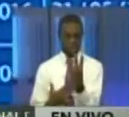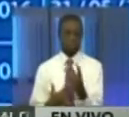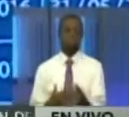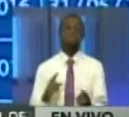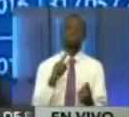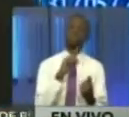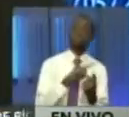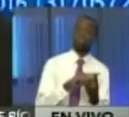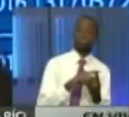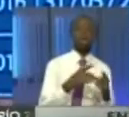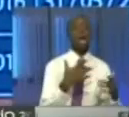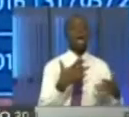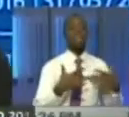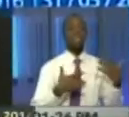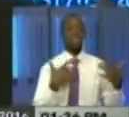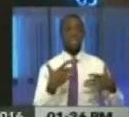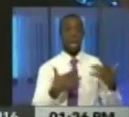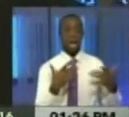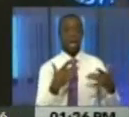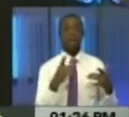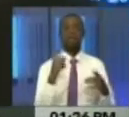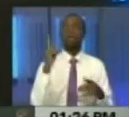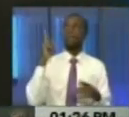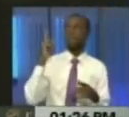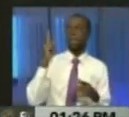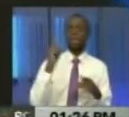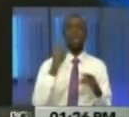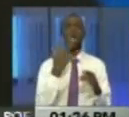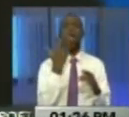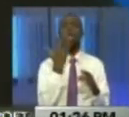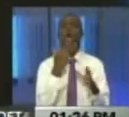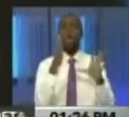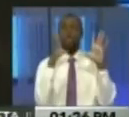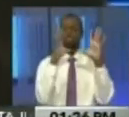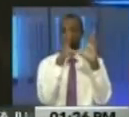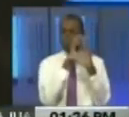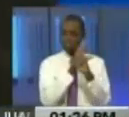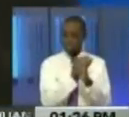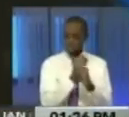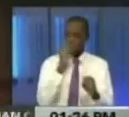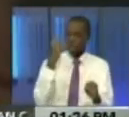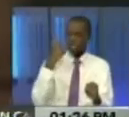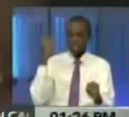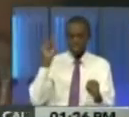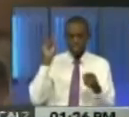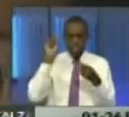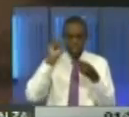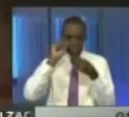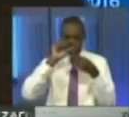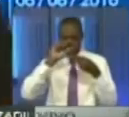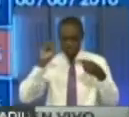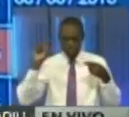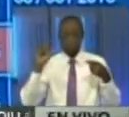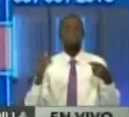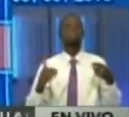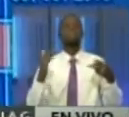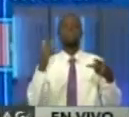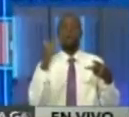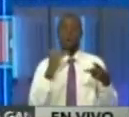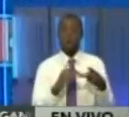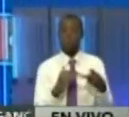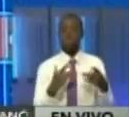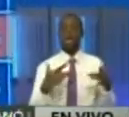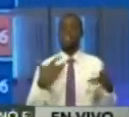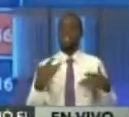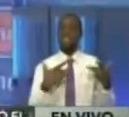están marcadas en este color oscuro, una actividad que está establecida en la norma